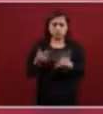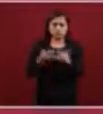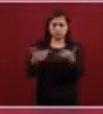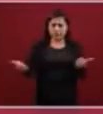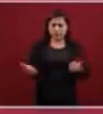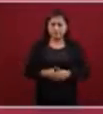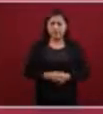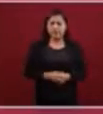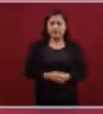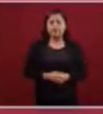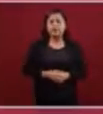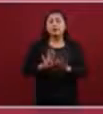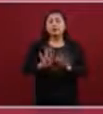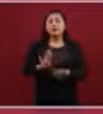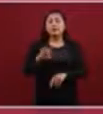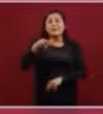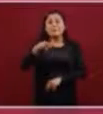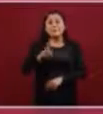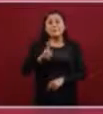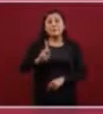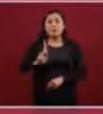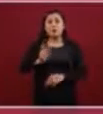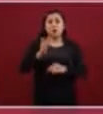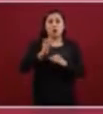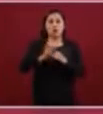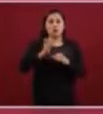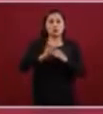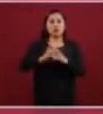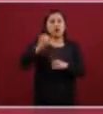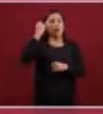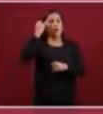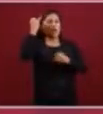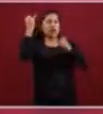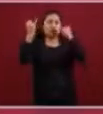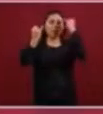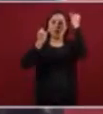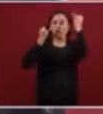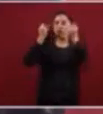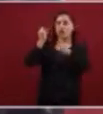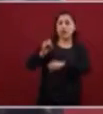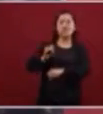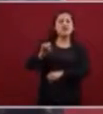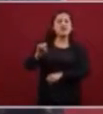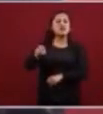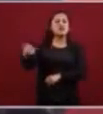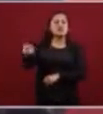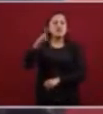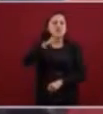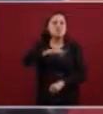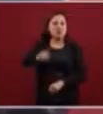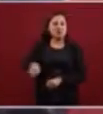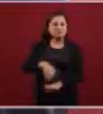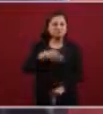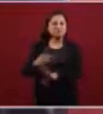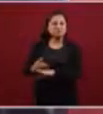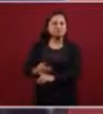no podemos hacer juicios sumarios. No es el mátalos en caliente,